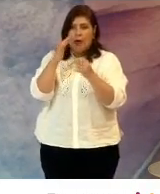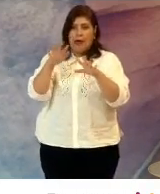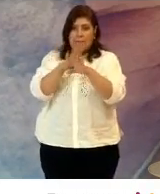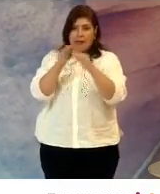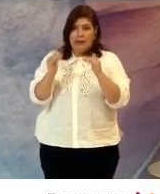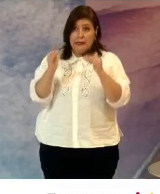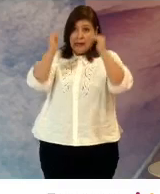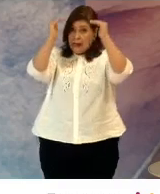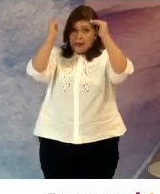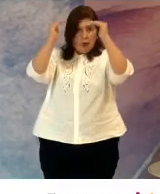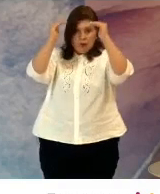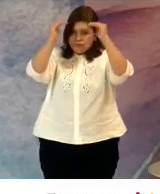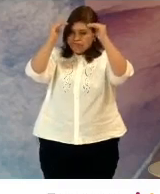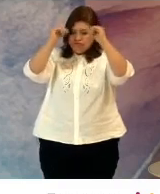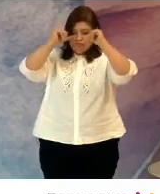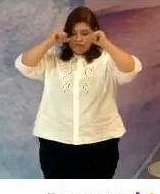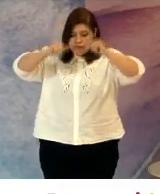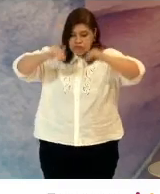al hemisferio sur